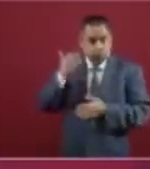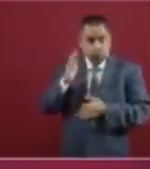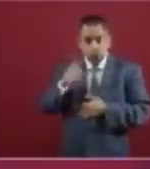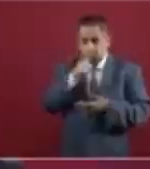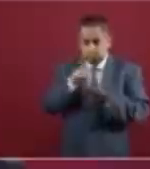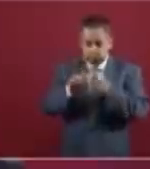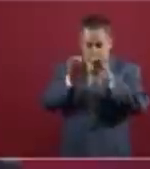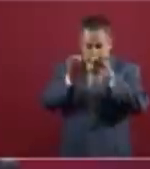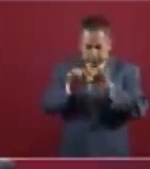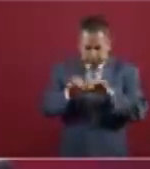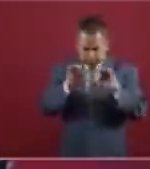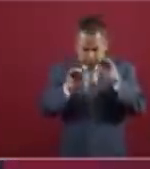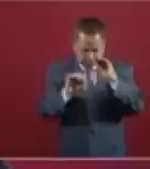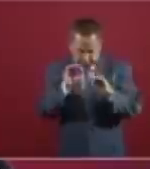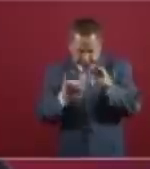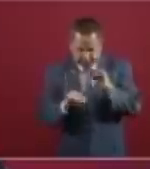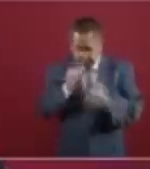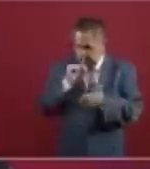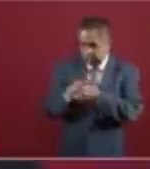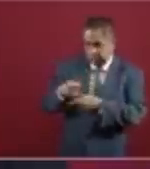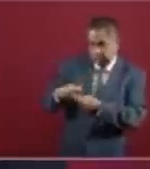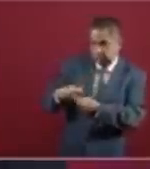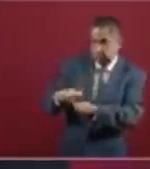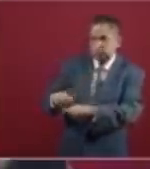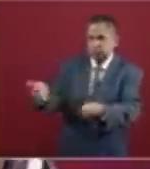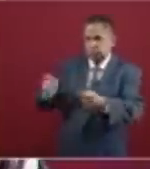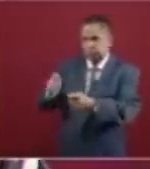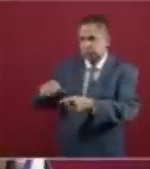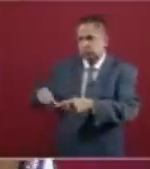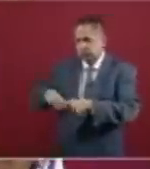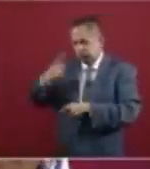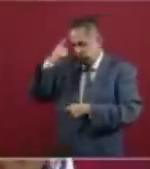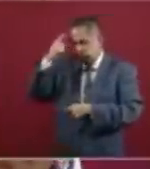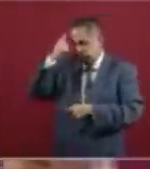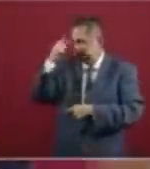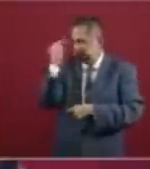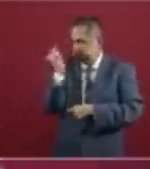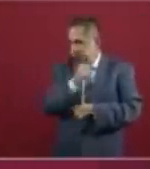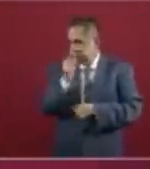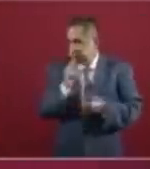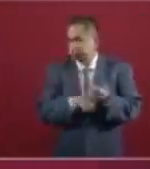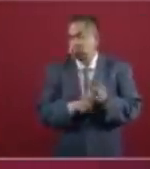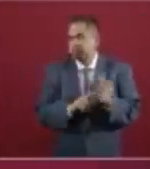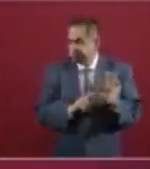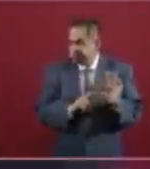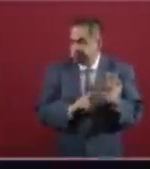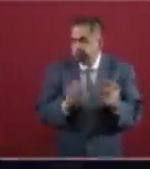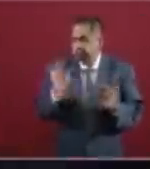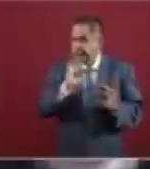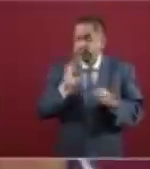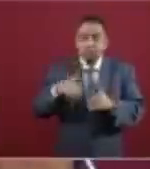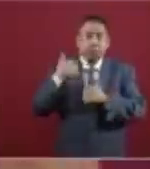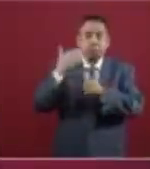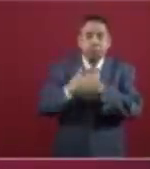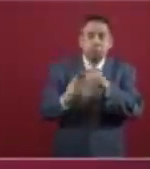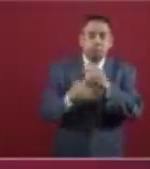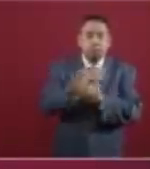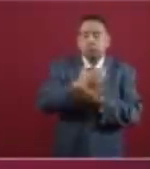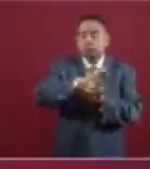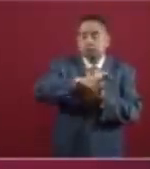redacté el memorándum, estaba yo pensando de que vienen las nuevas